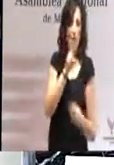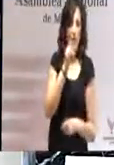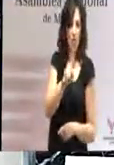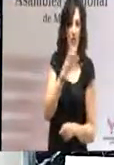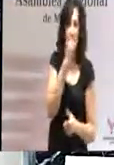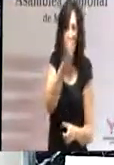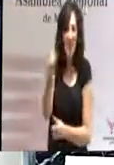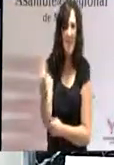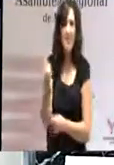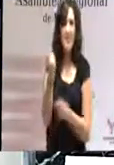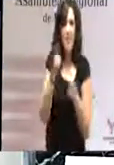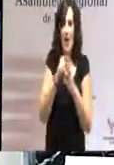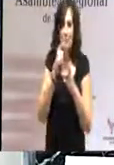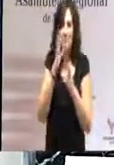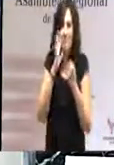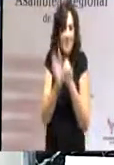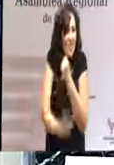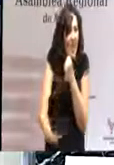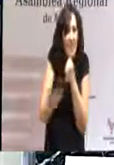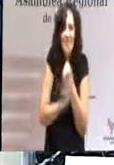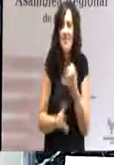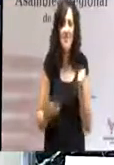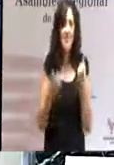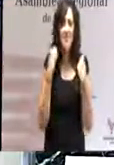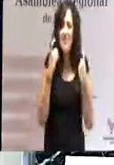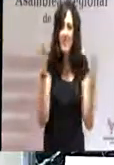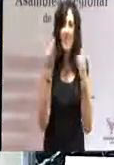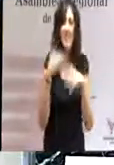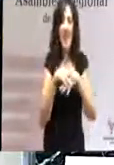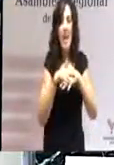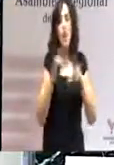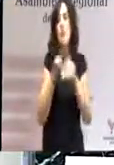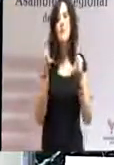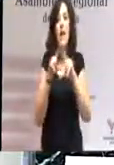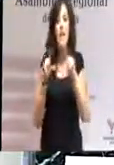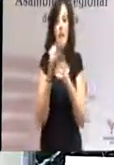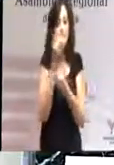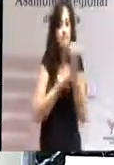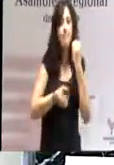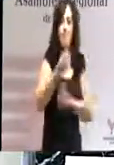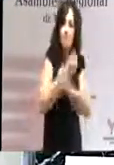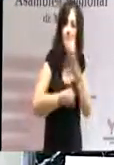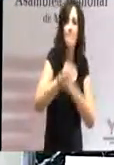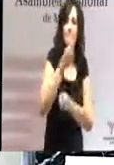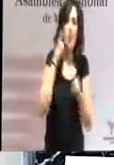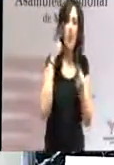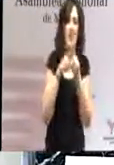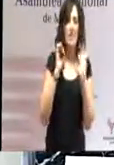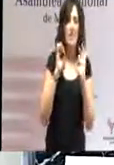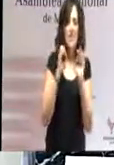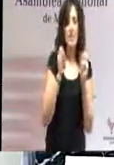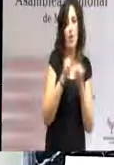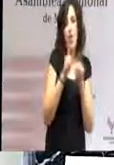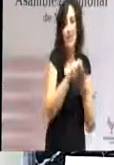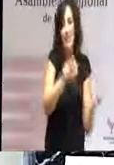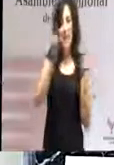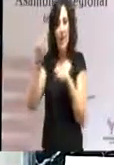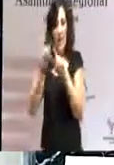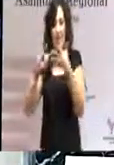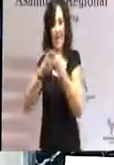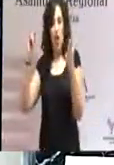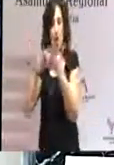Es indispensable estrechar las relaciones con el tejido empresarial para mejorar la transferencia tecnológica y la inserción de